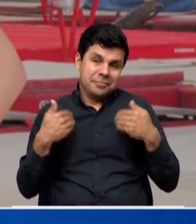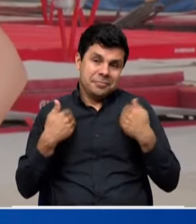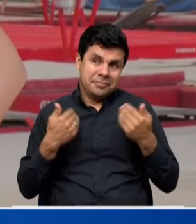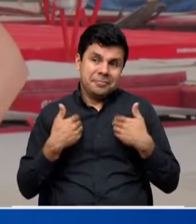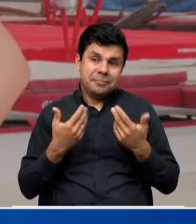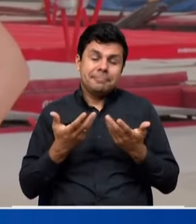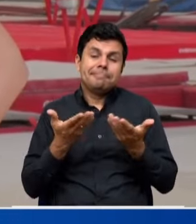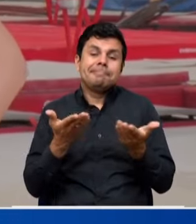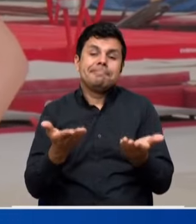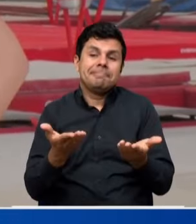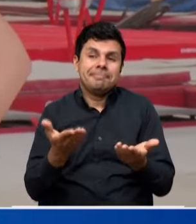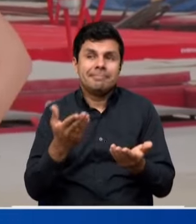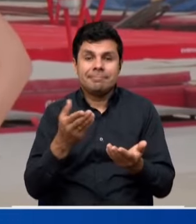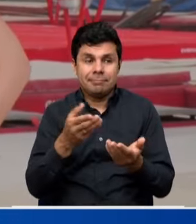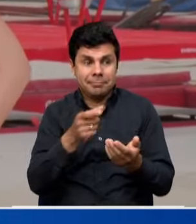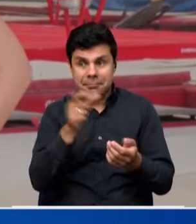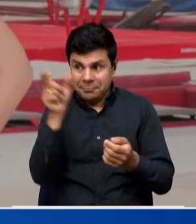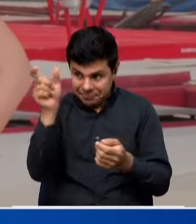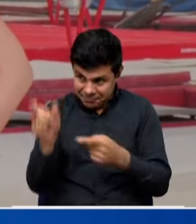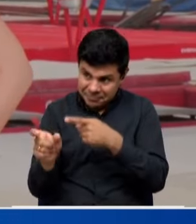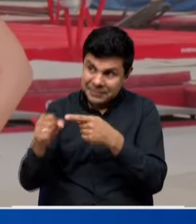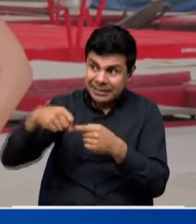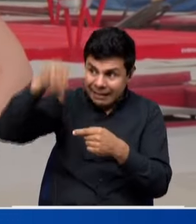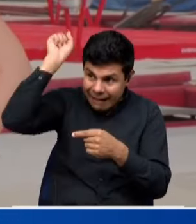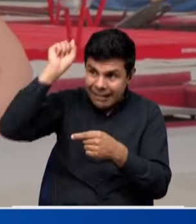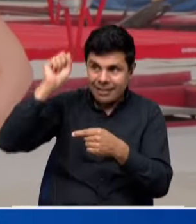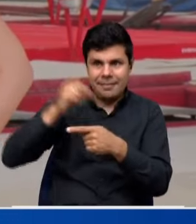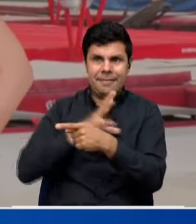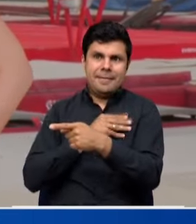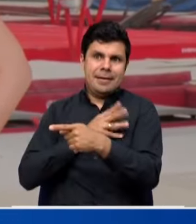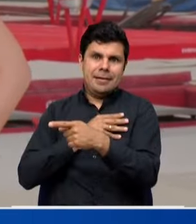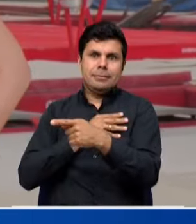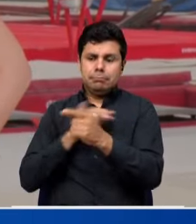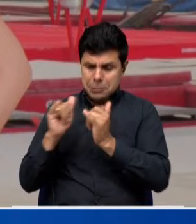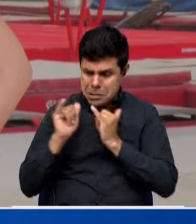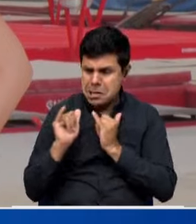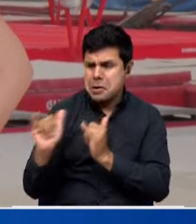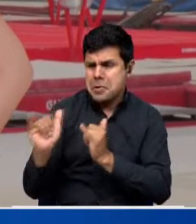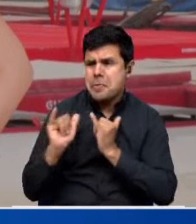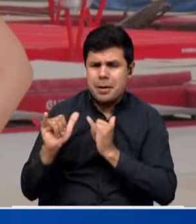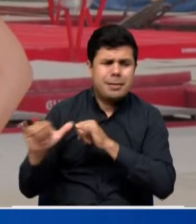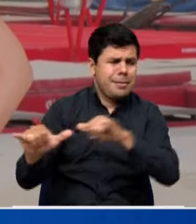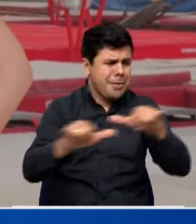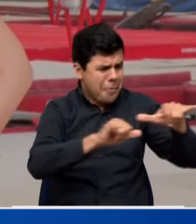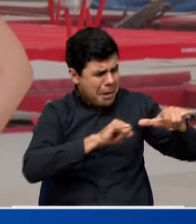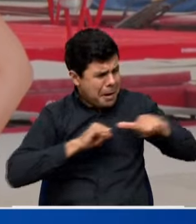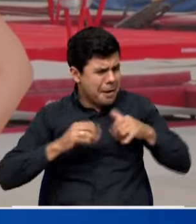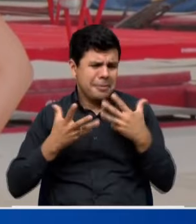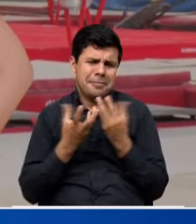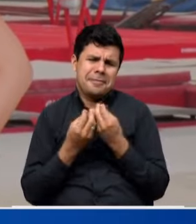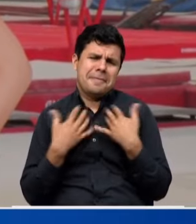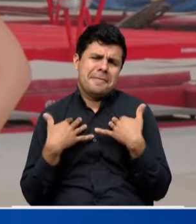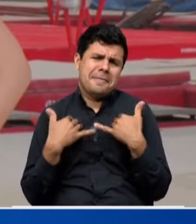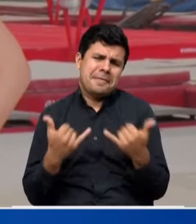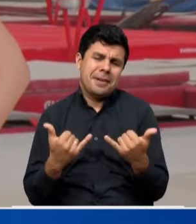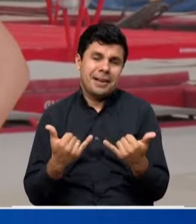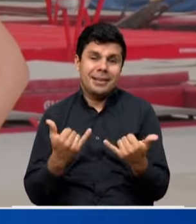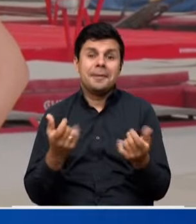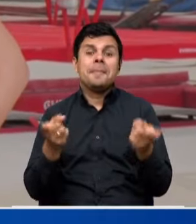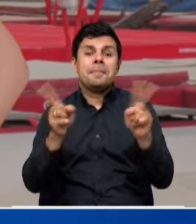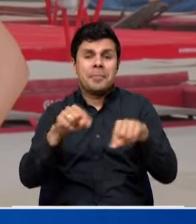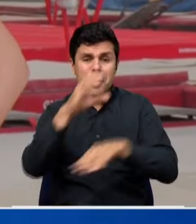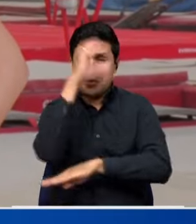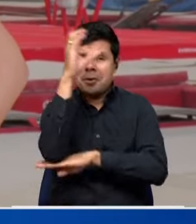solo para él, sino para toda la familia Norte Santanderiana Gimnasia, para todo Colombia, y pues como